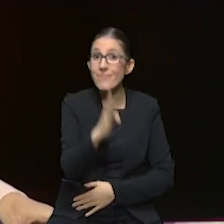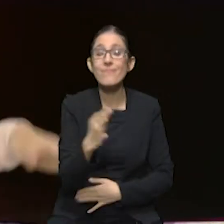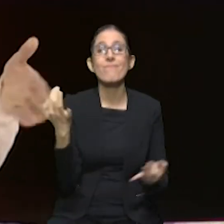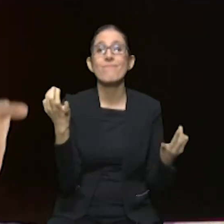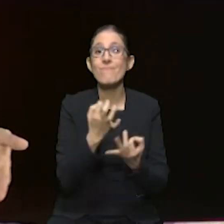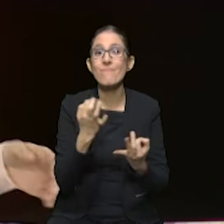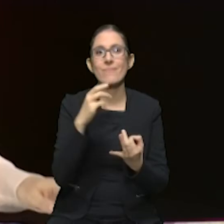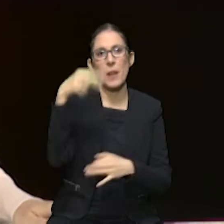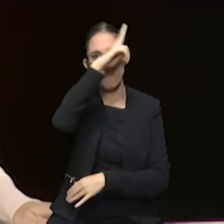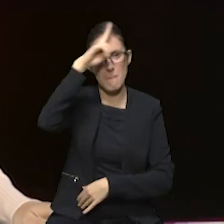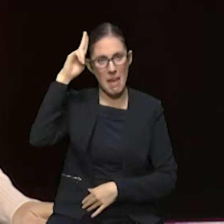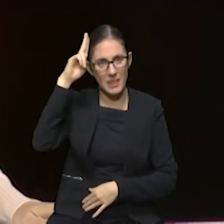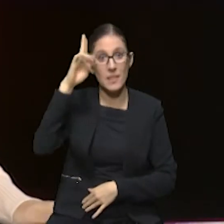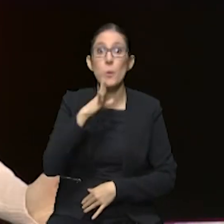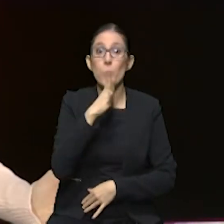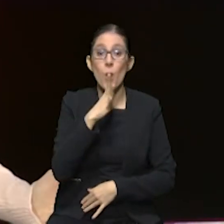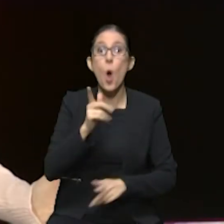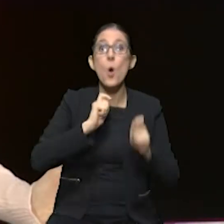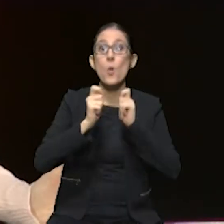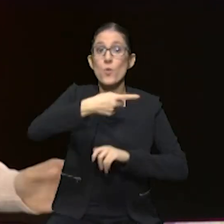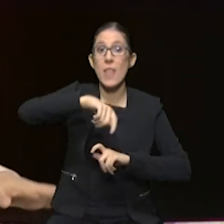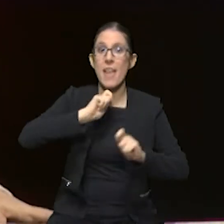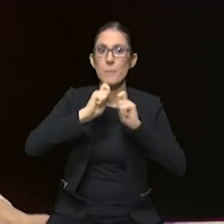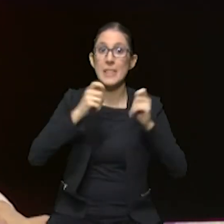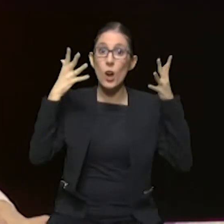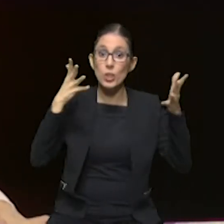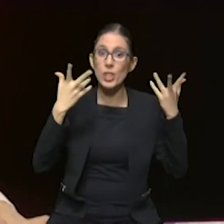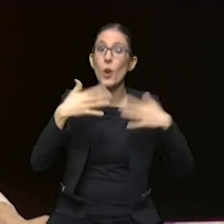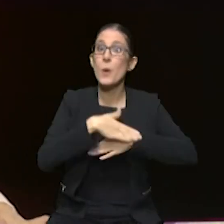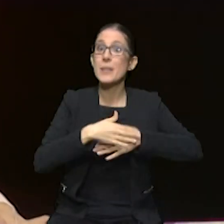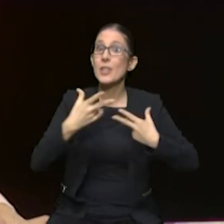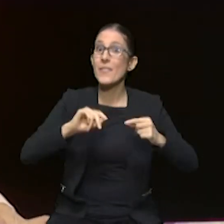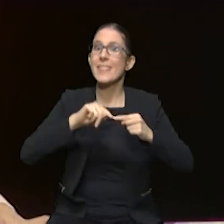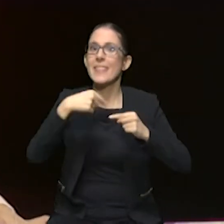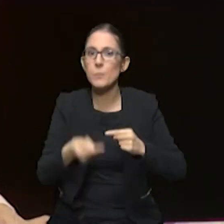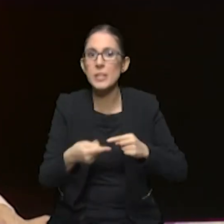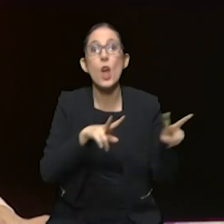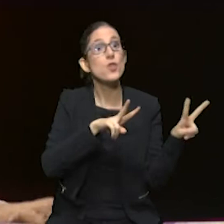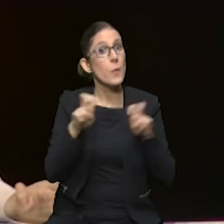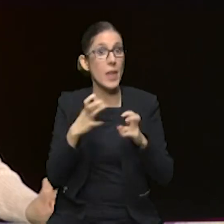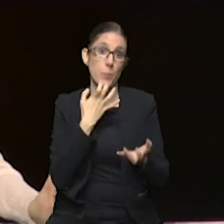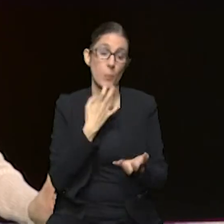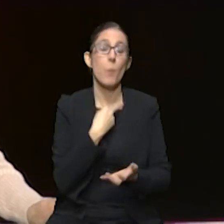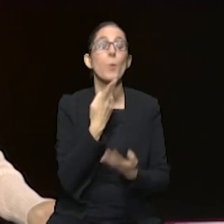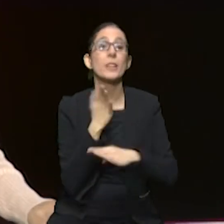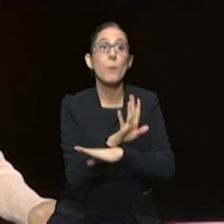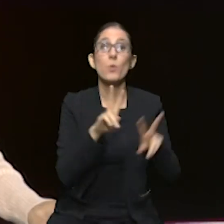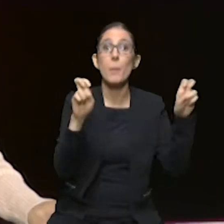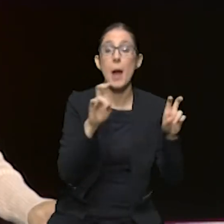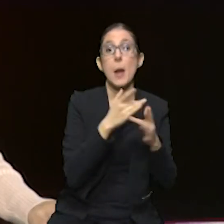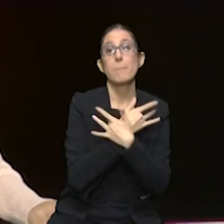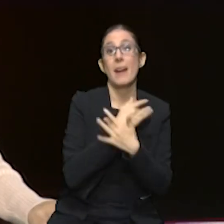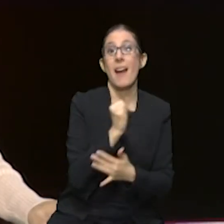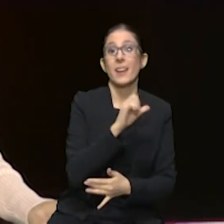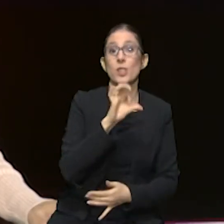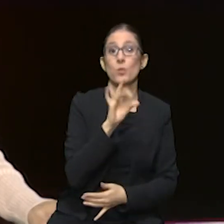prensa tras la reunión del Consejo de Ministros ha traído novedades con el estreno de la nueva portavoz, María Jesús Montero, y con el estreno también de la ministra de